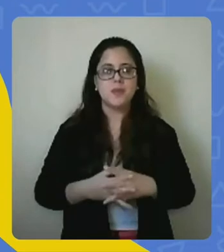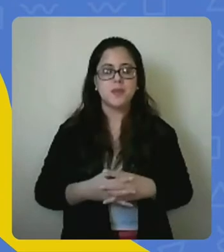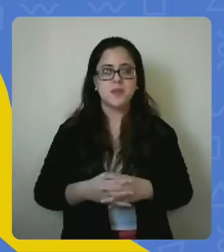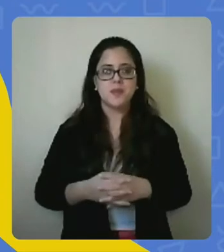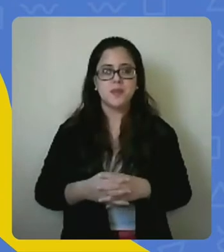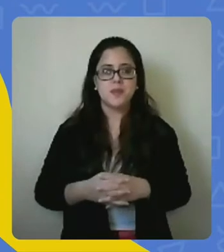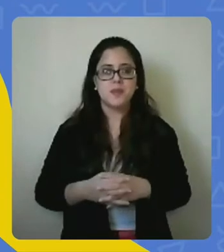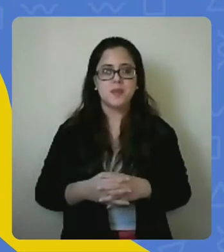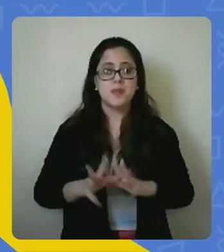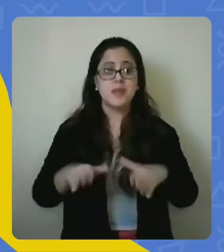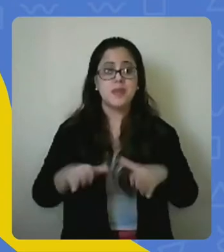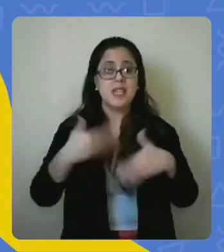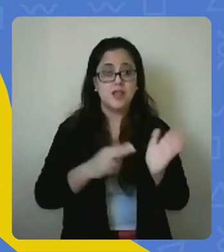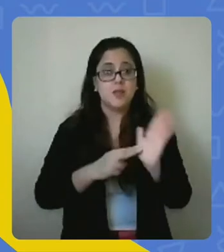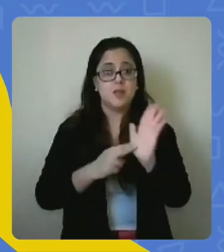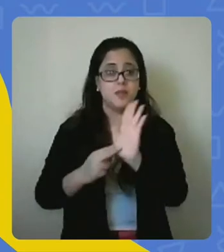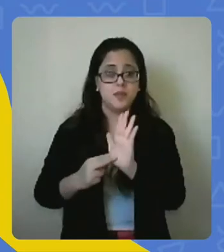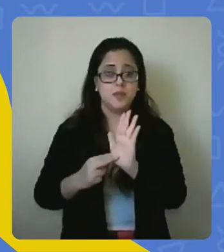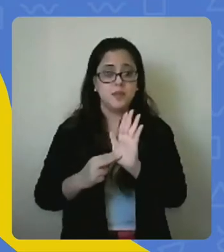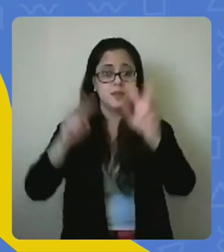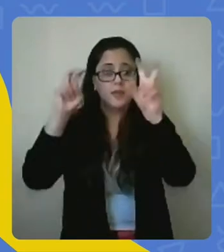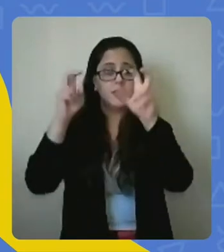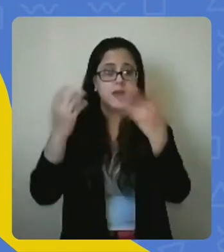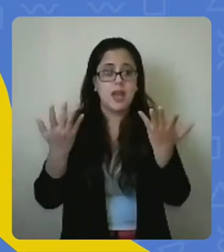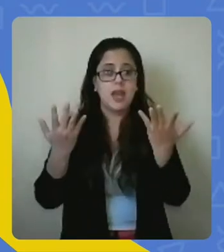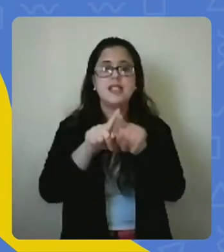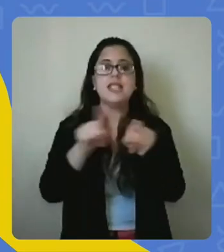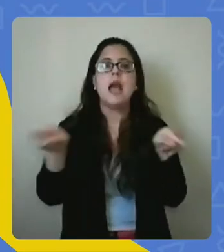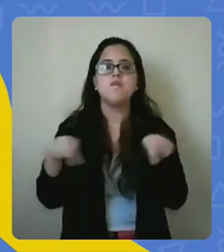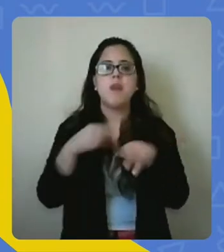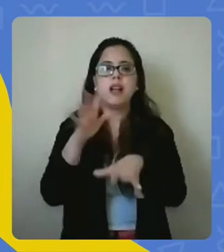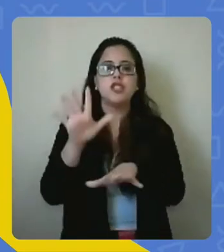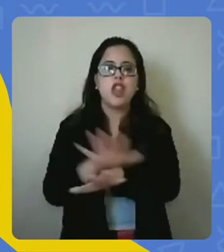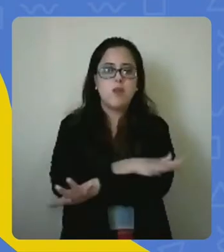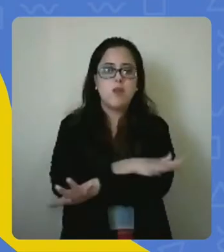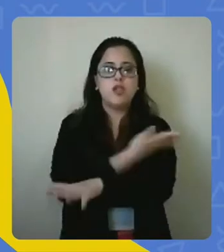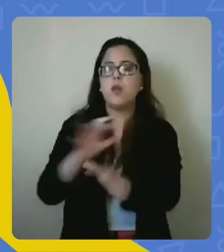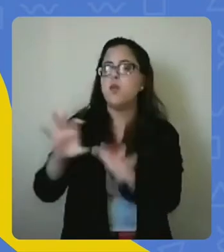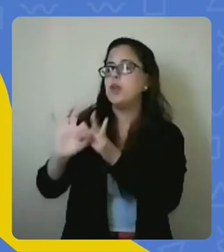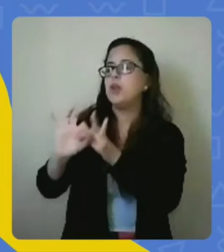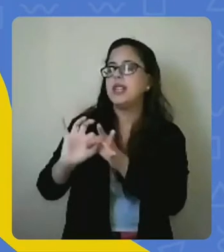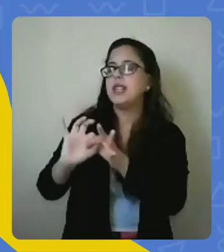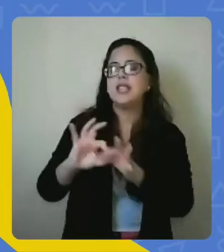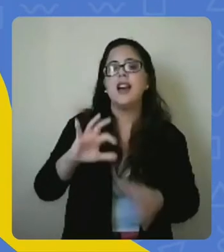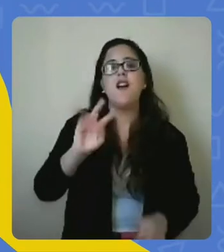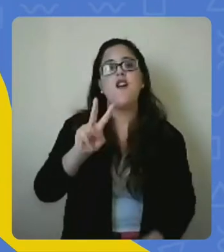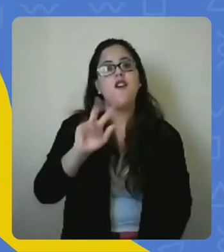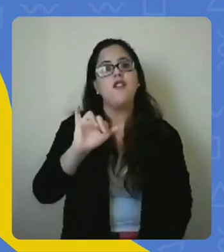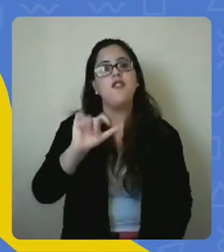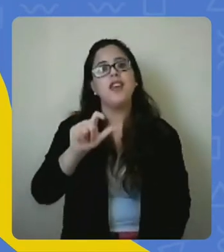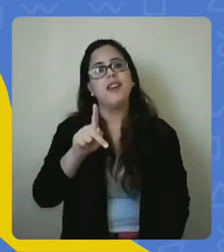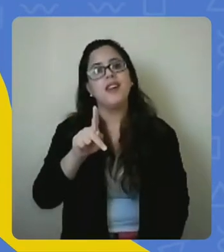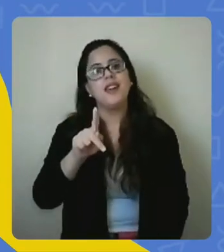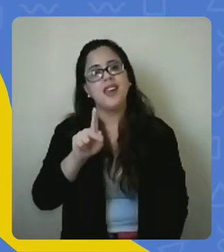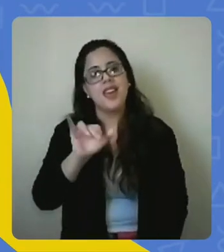Y ahora les vamos a contar sobre espacio de emociones. Gracias, Vicky, por esos videos tan simpáticos, ¿eh?